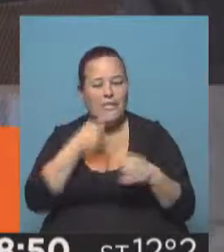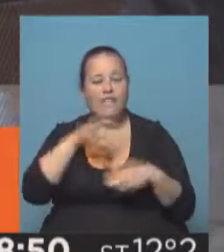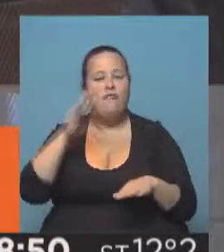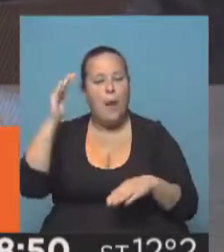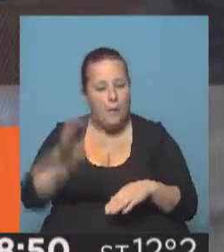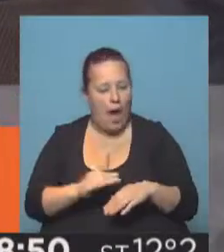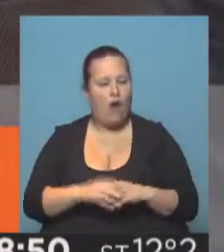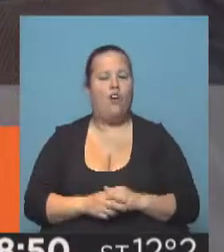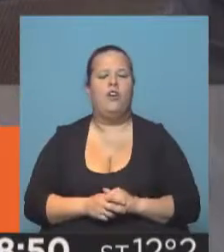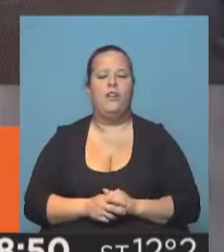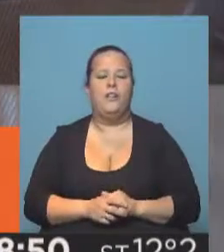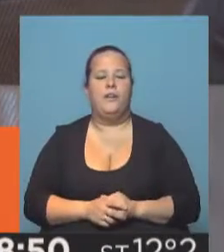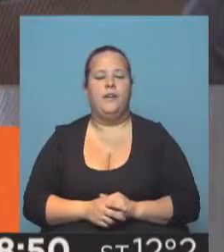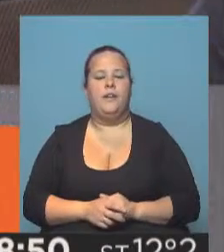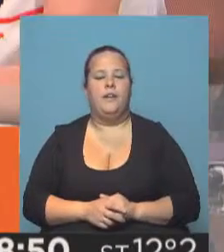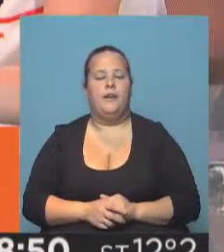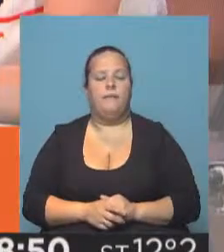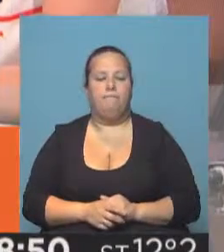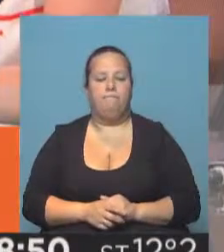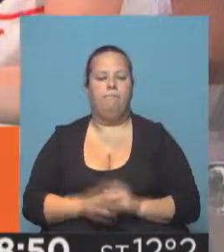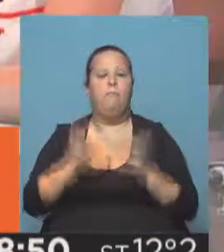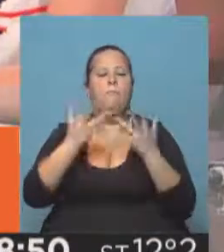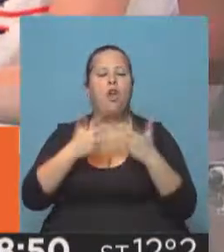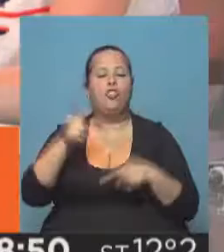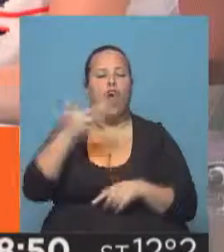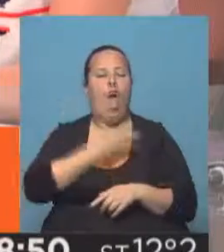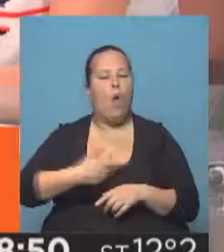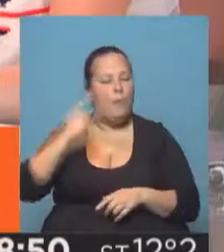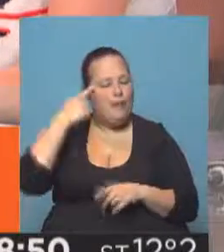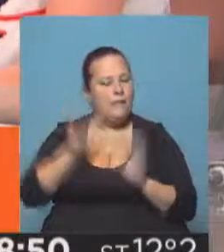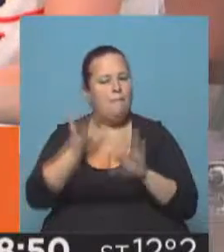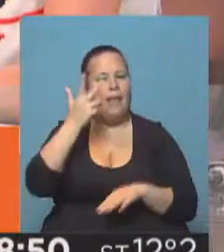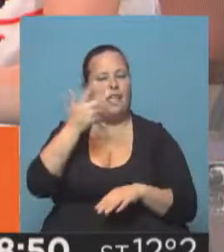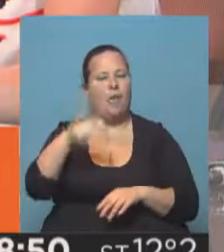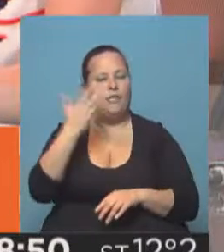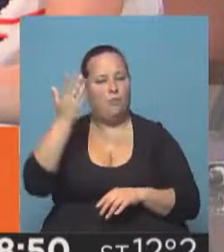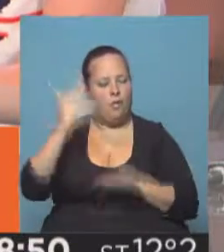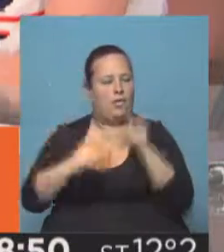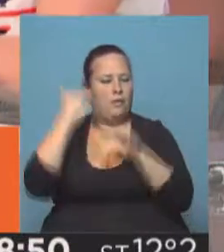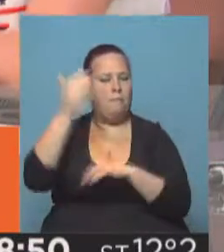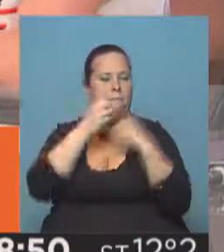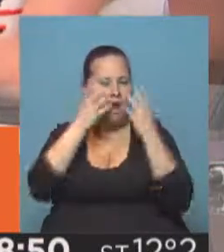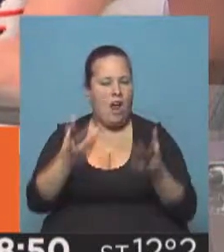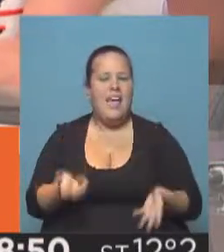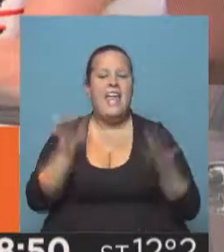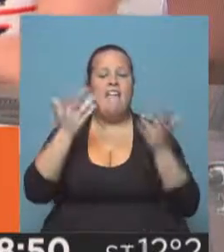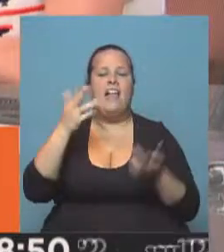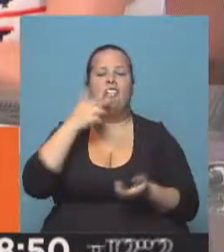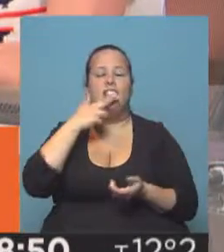poco también. El proyecto del gobierno estima un crecimiento del 3.5%, una inflación del